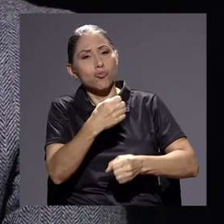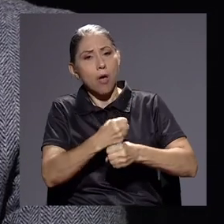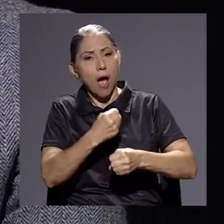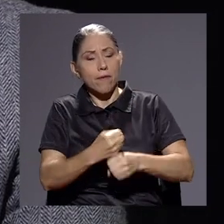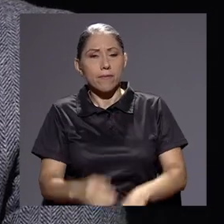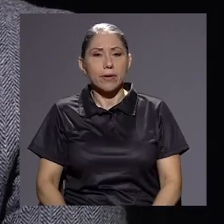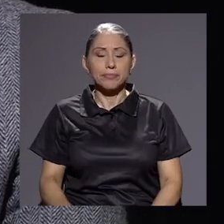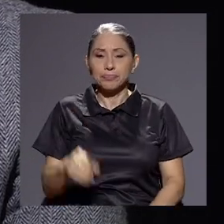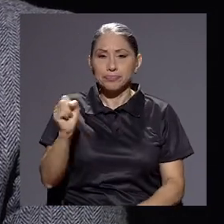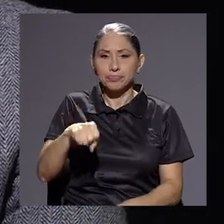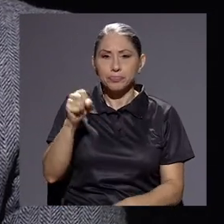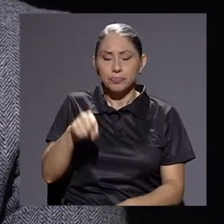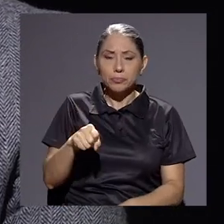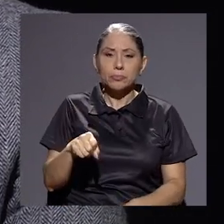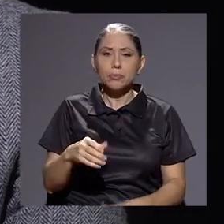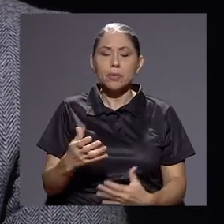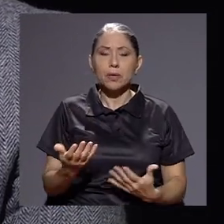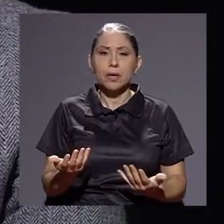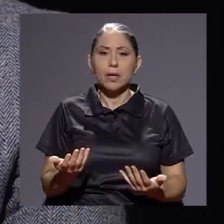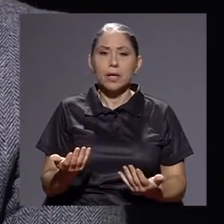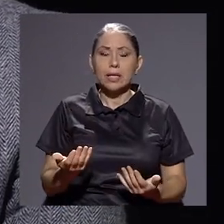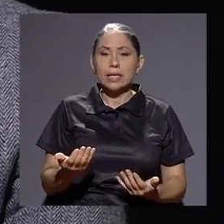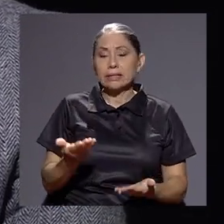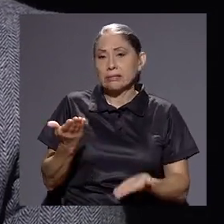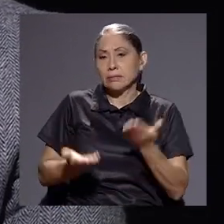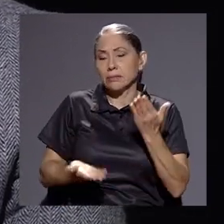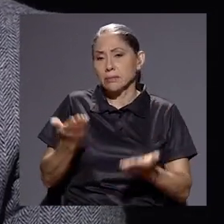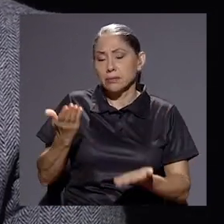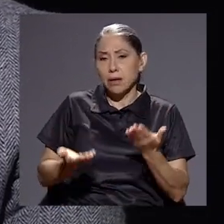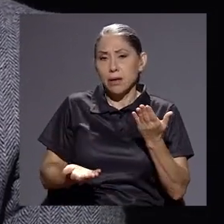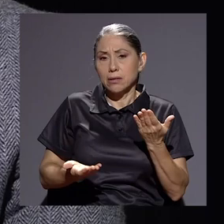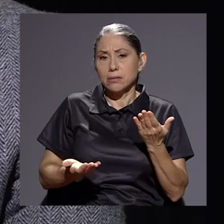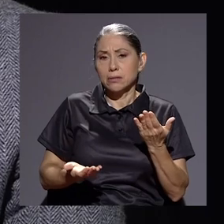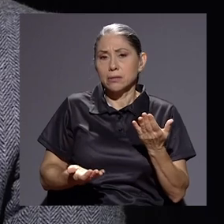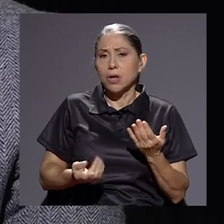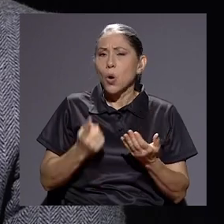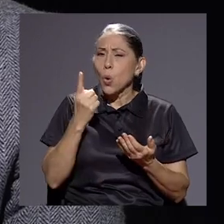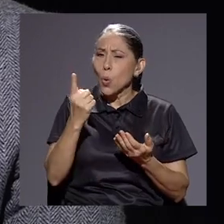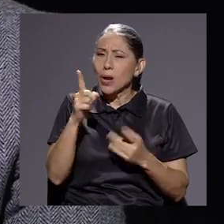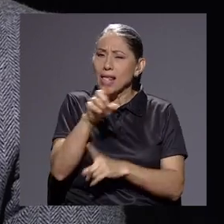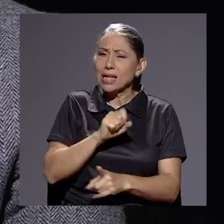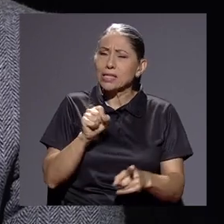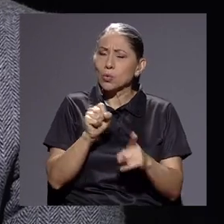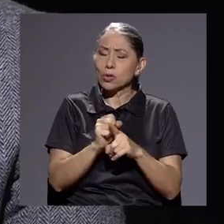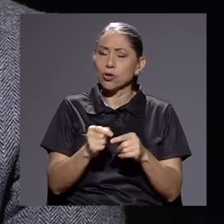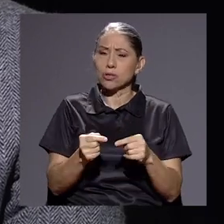y totalmente, porque inclusive quizás una de las grandes